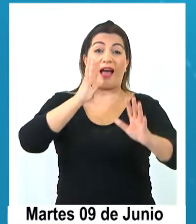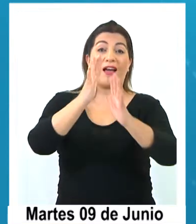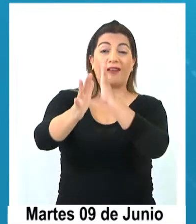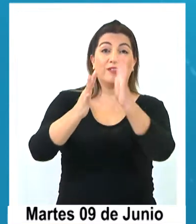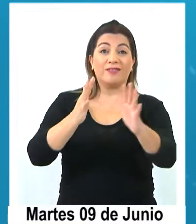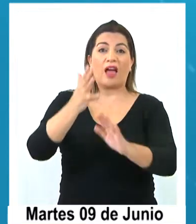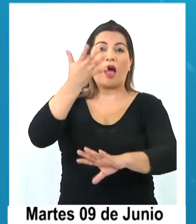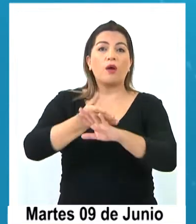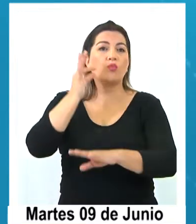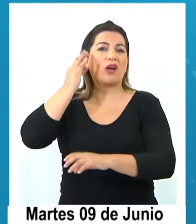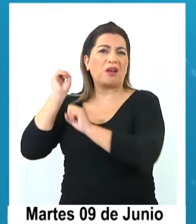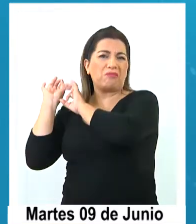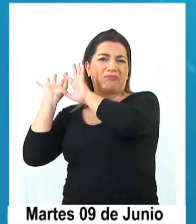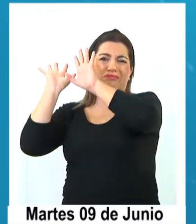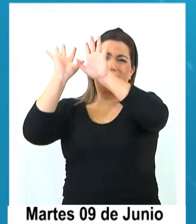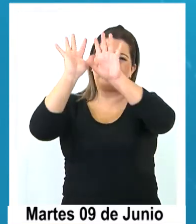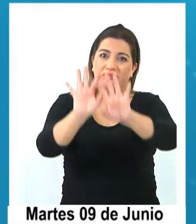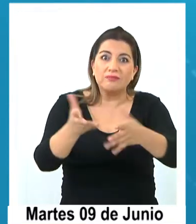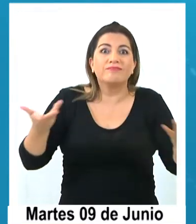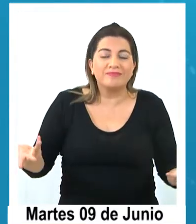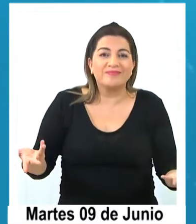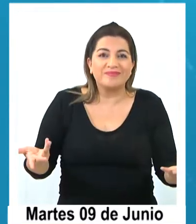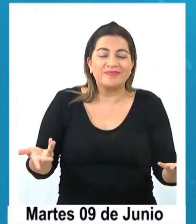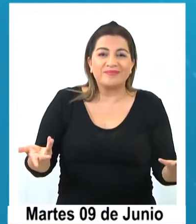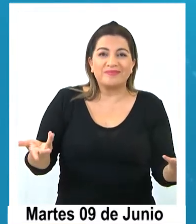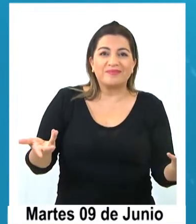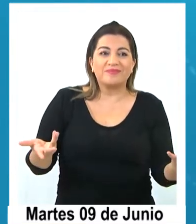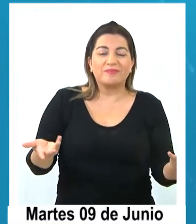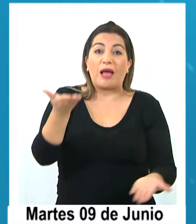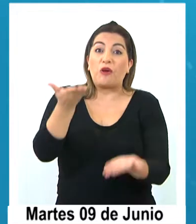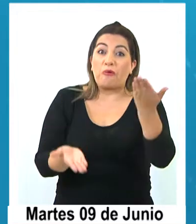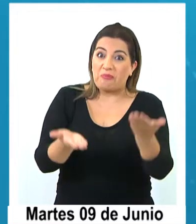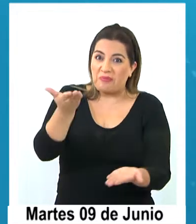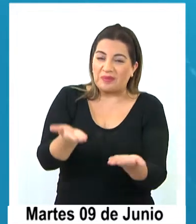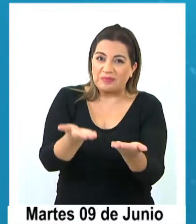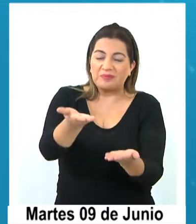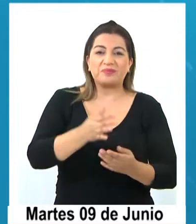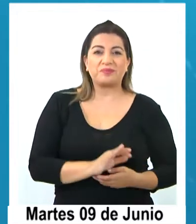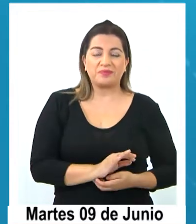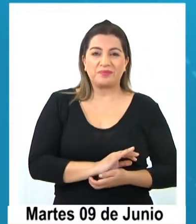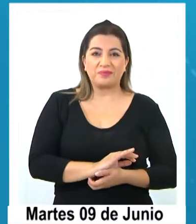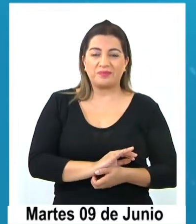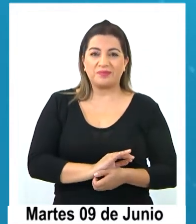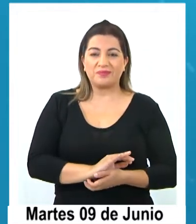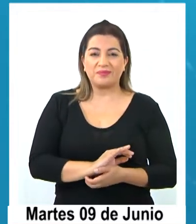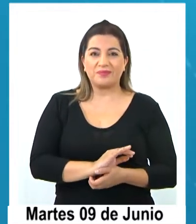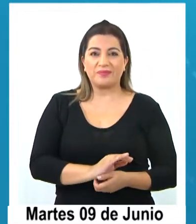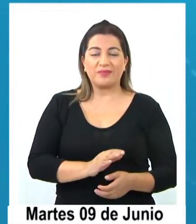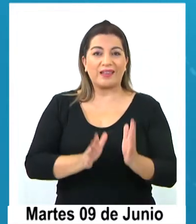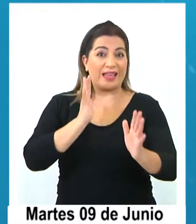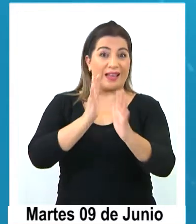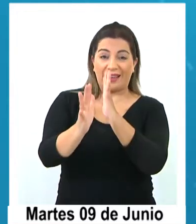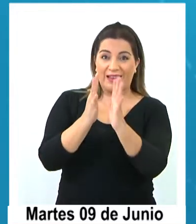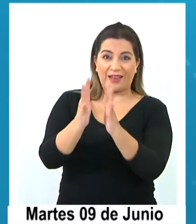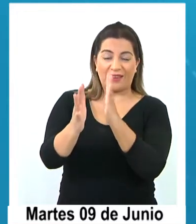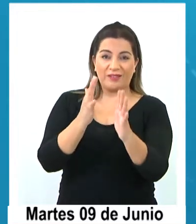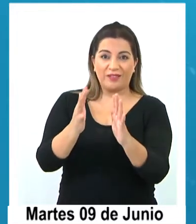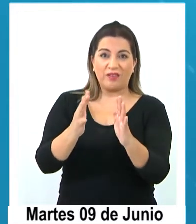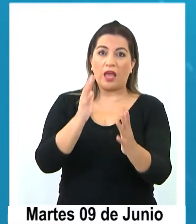mercado, se formaban también las aglomeraciones. Para explicarte y para evidenciar este punto, en el mercado de